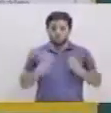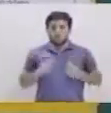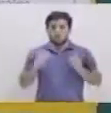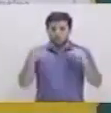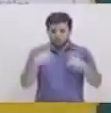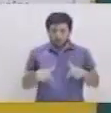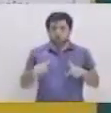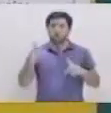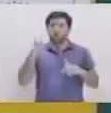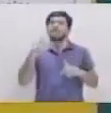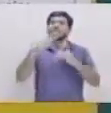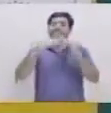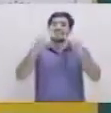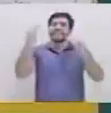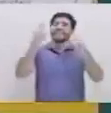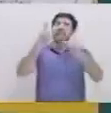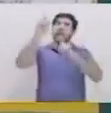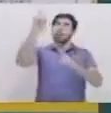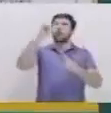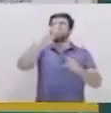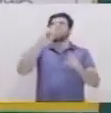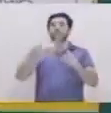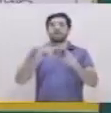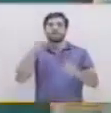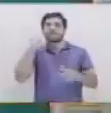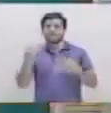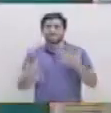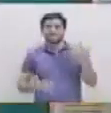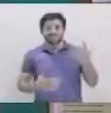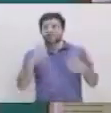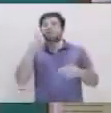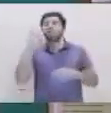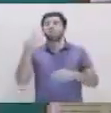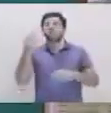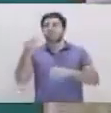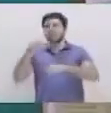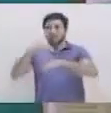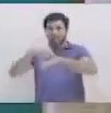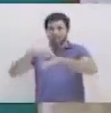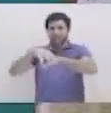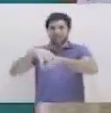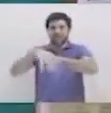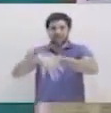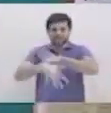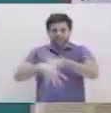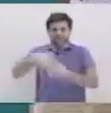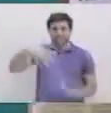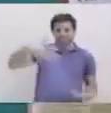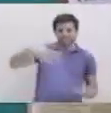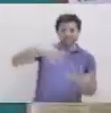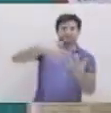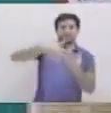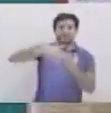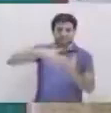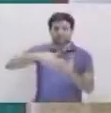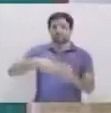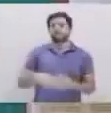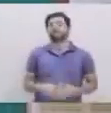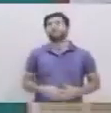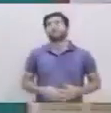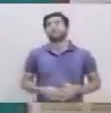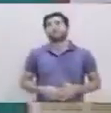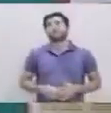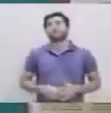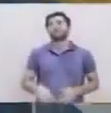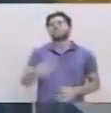con el inframundo por las grandes raíces que tienen. Otro símbolo patrio importante es la monja blanca, la cual fue establecida como